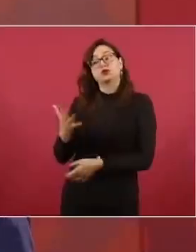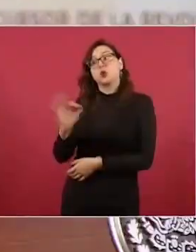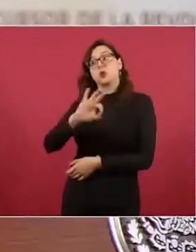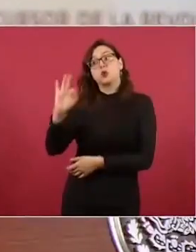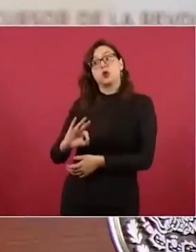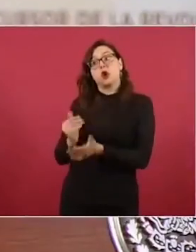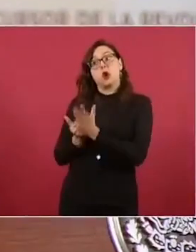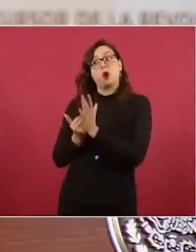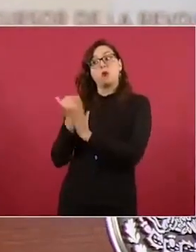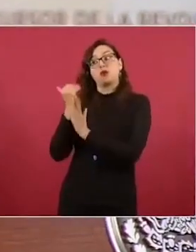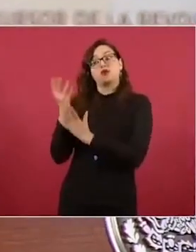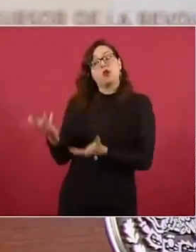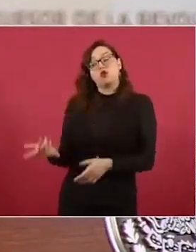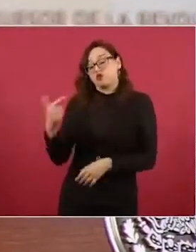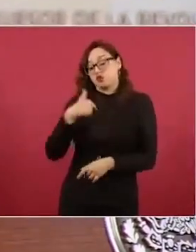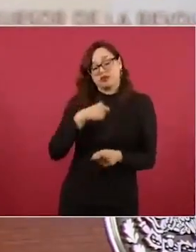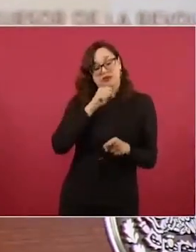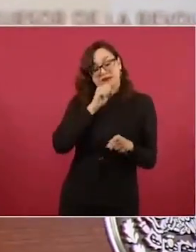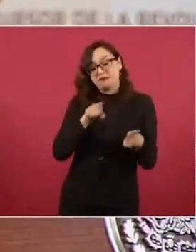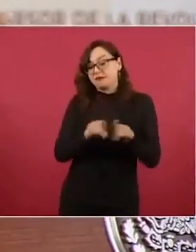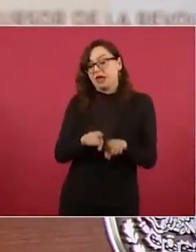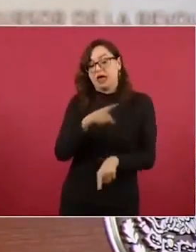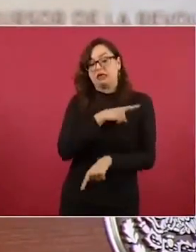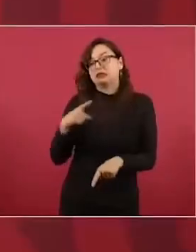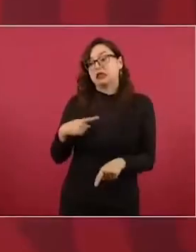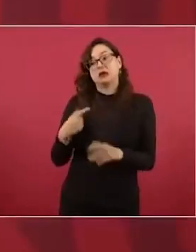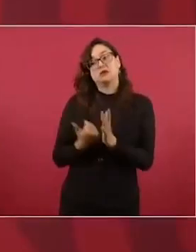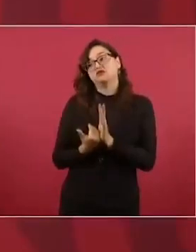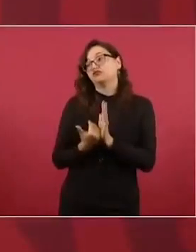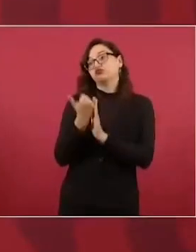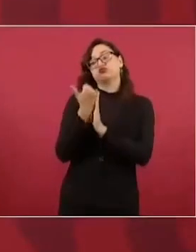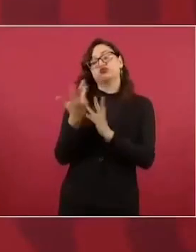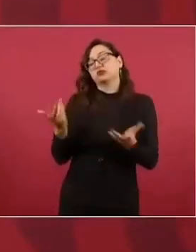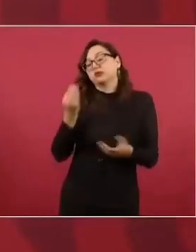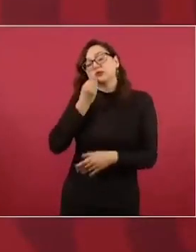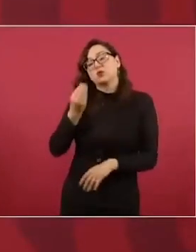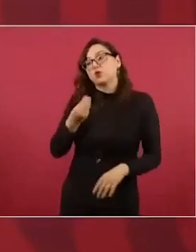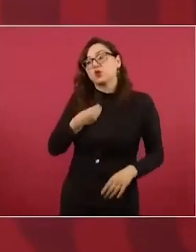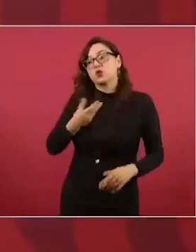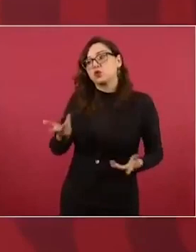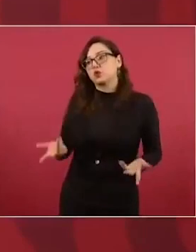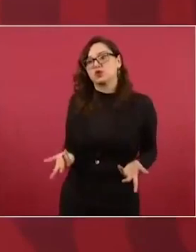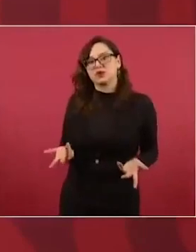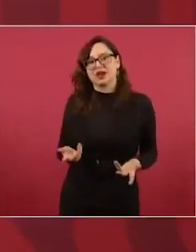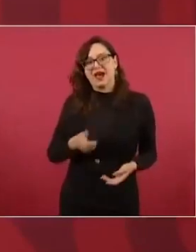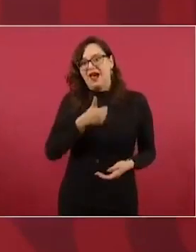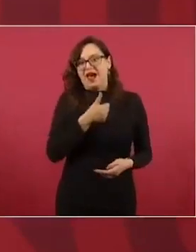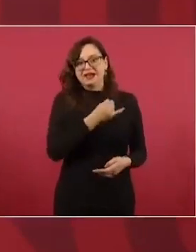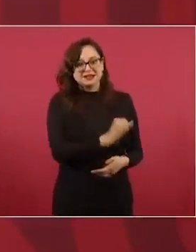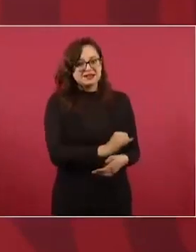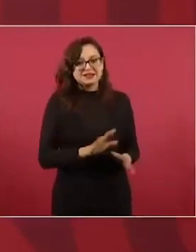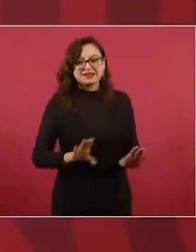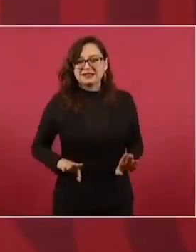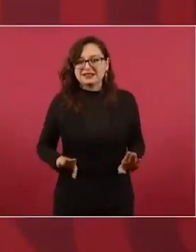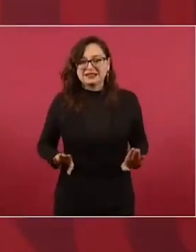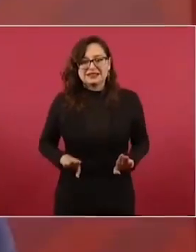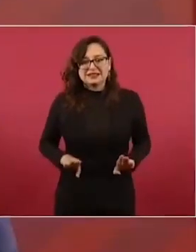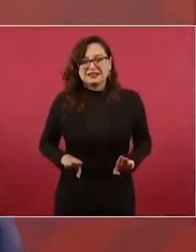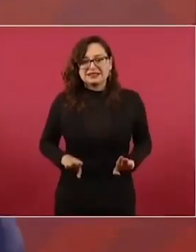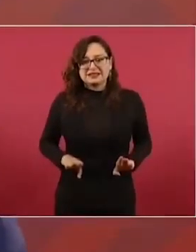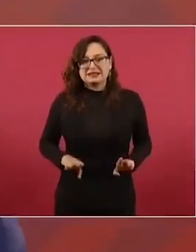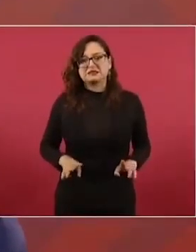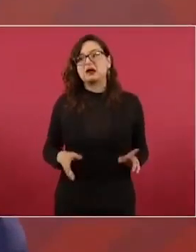ellos aprovechan para incrementar el precio de sus mercancías